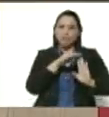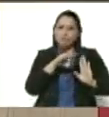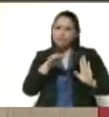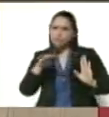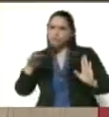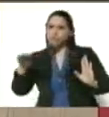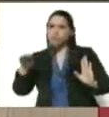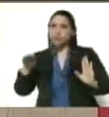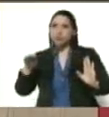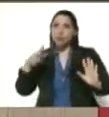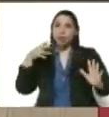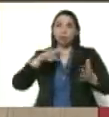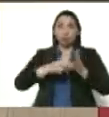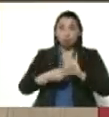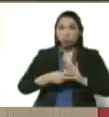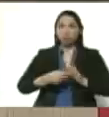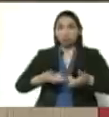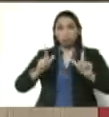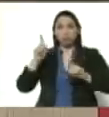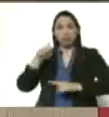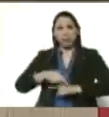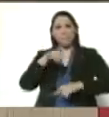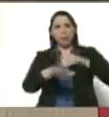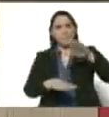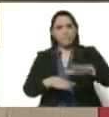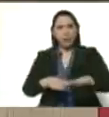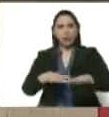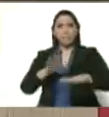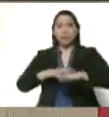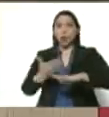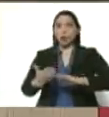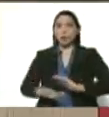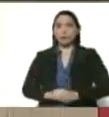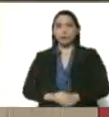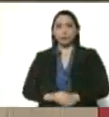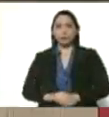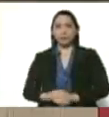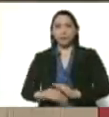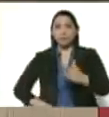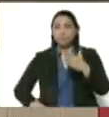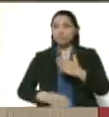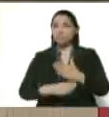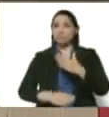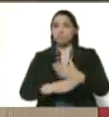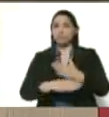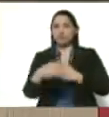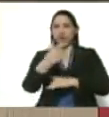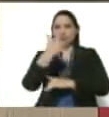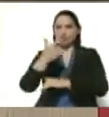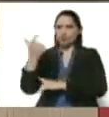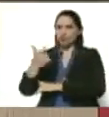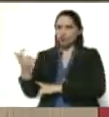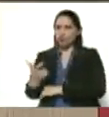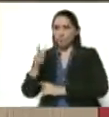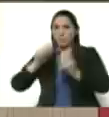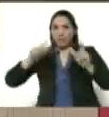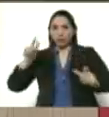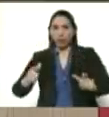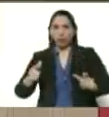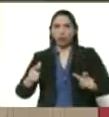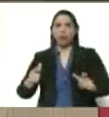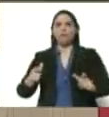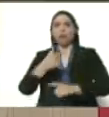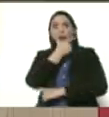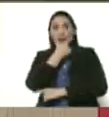lineal, sino que nos ha permitido también ir adelante porque vamos en búsqueda de los casos que